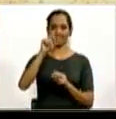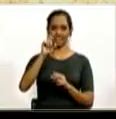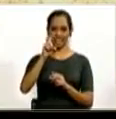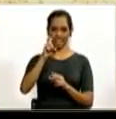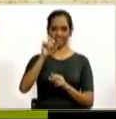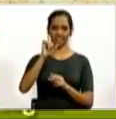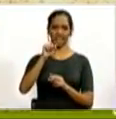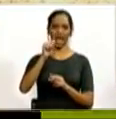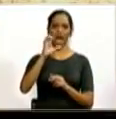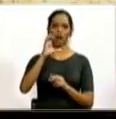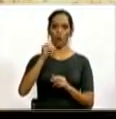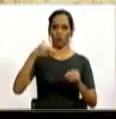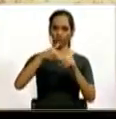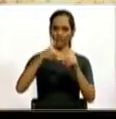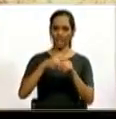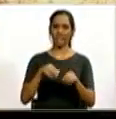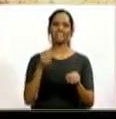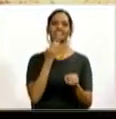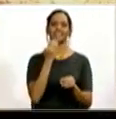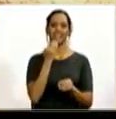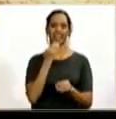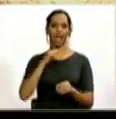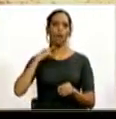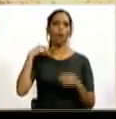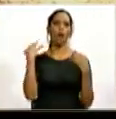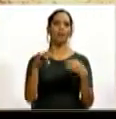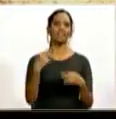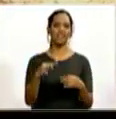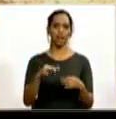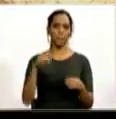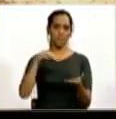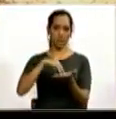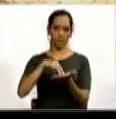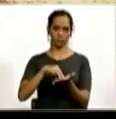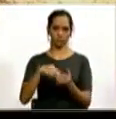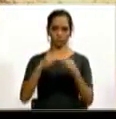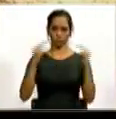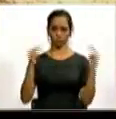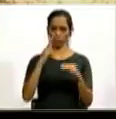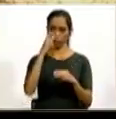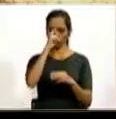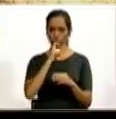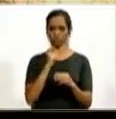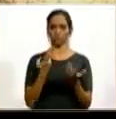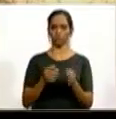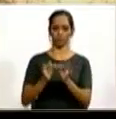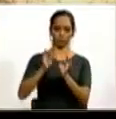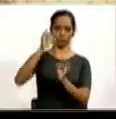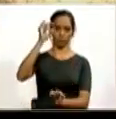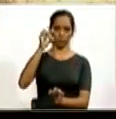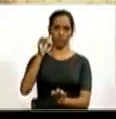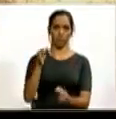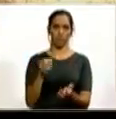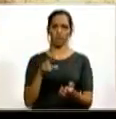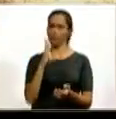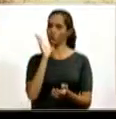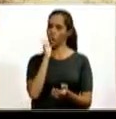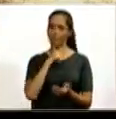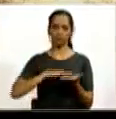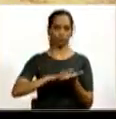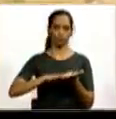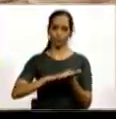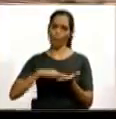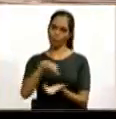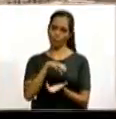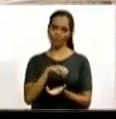acá cerca en Guatire, estado Miranda. Este puente se dio hace 2 años y esta es la altura que no se le ha buscado solución a esta